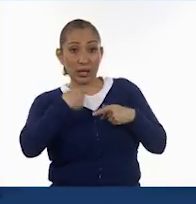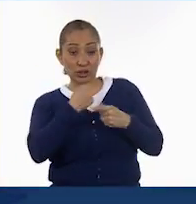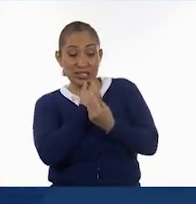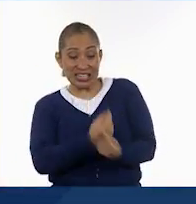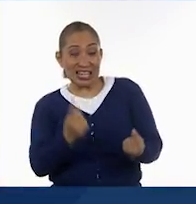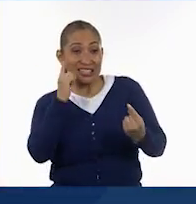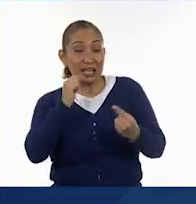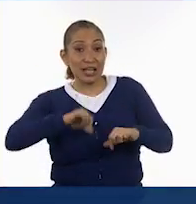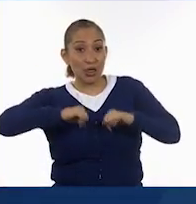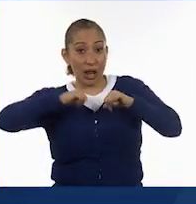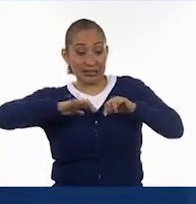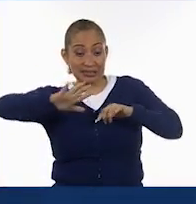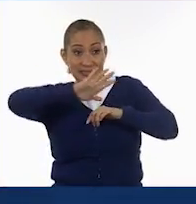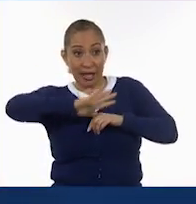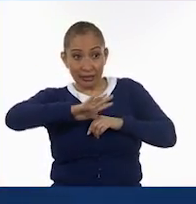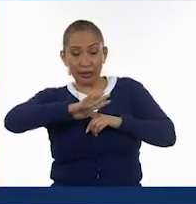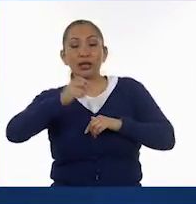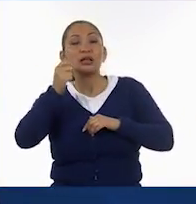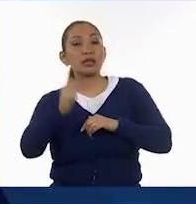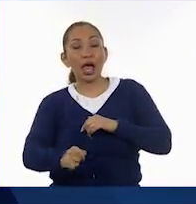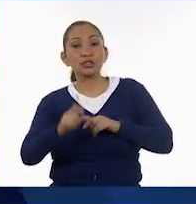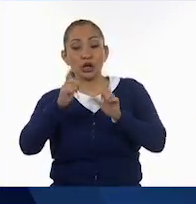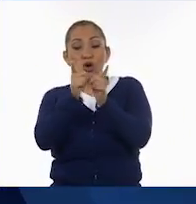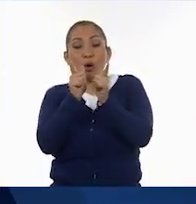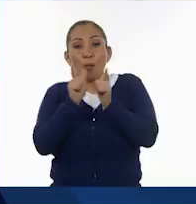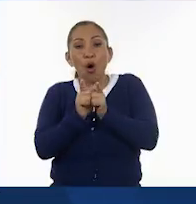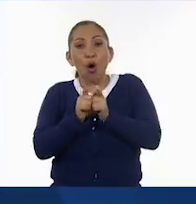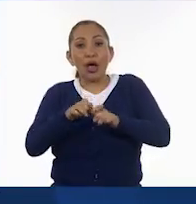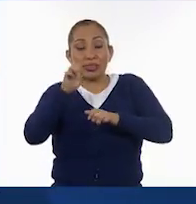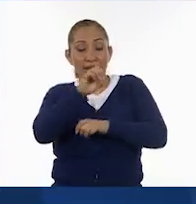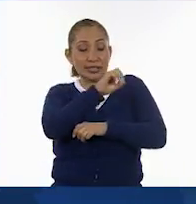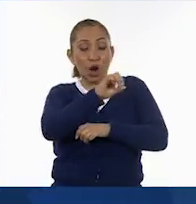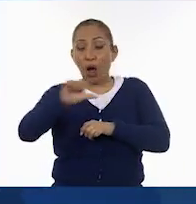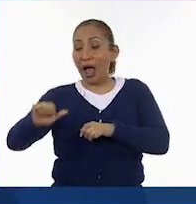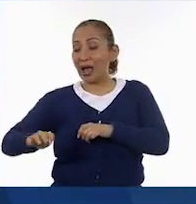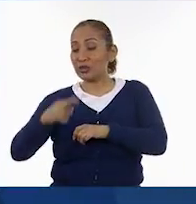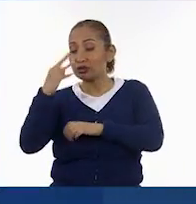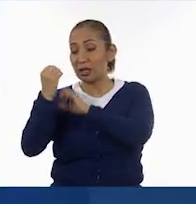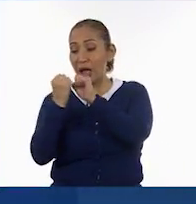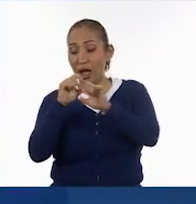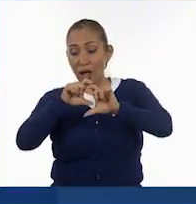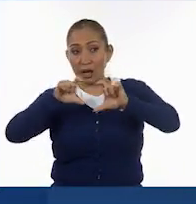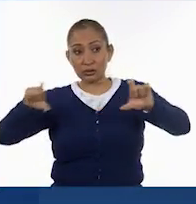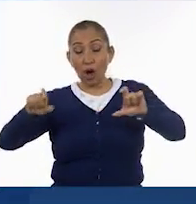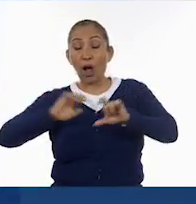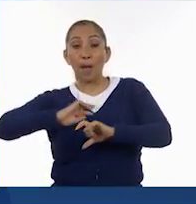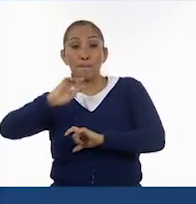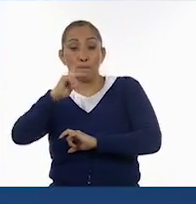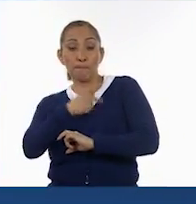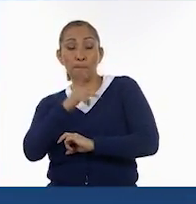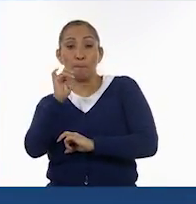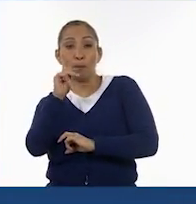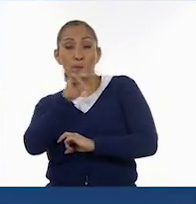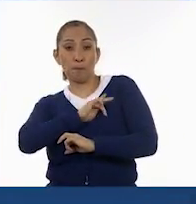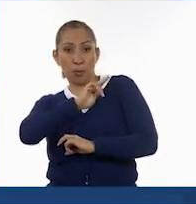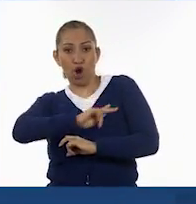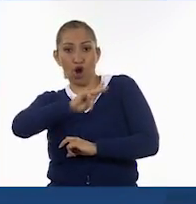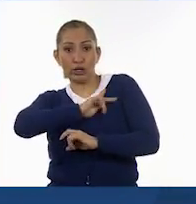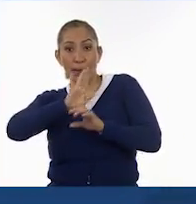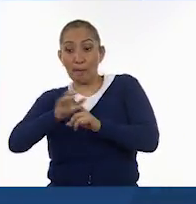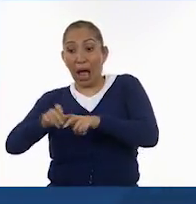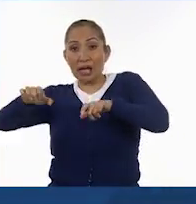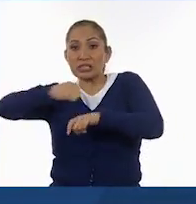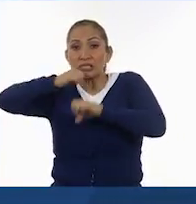de niños y adolescentes, es decir, los grupos de edad de 0 a 14 años, En Polonia existe una proporción mayor de